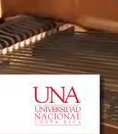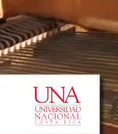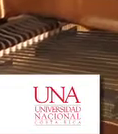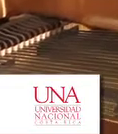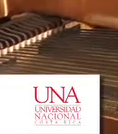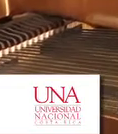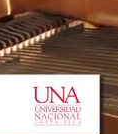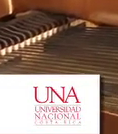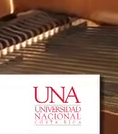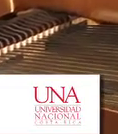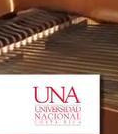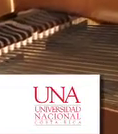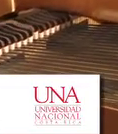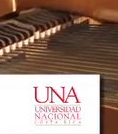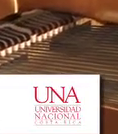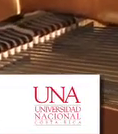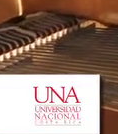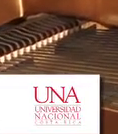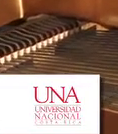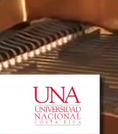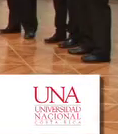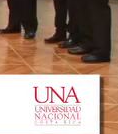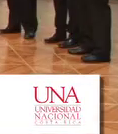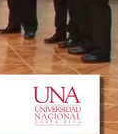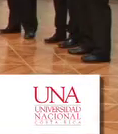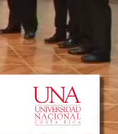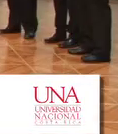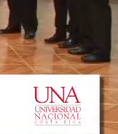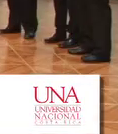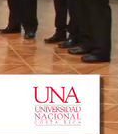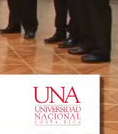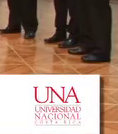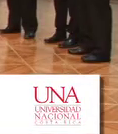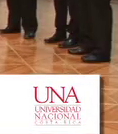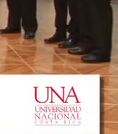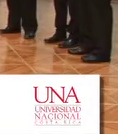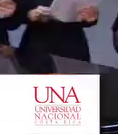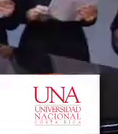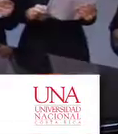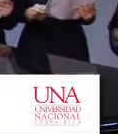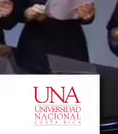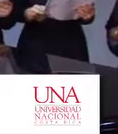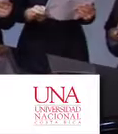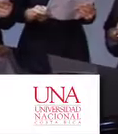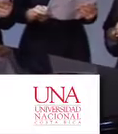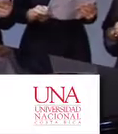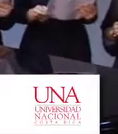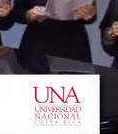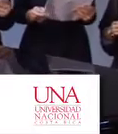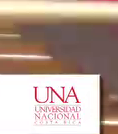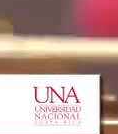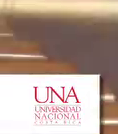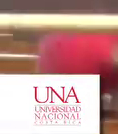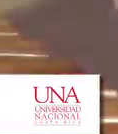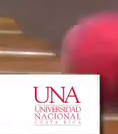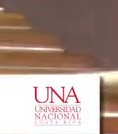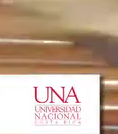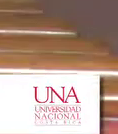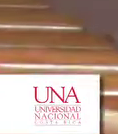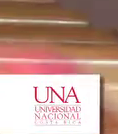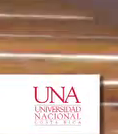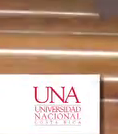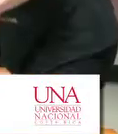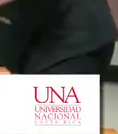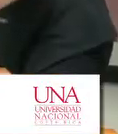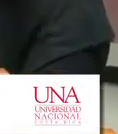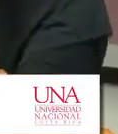las pruebas de aptitud para el énfasis en la ejecución y enseñanza de guitarra, piano y dirección coral serán el 11 de octubre y en el caso de